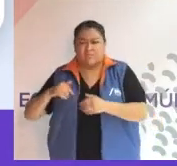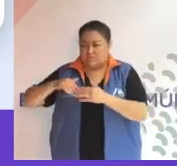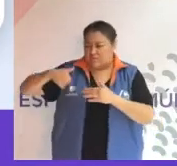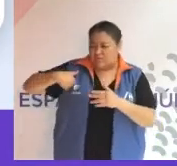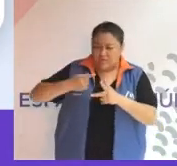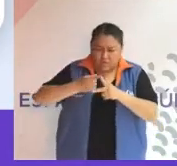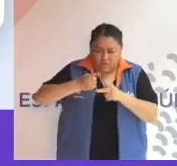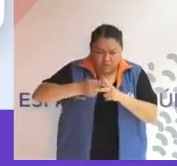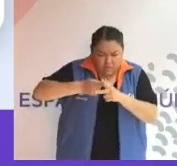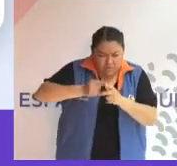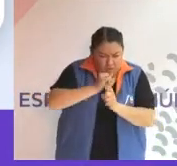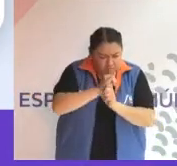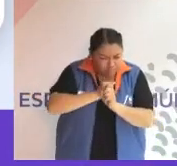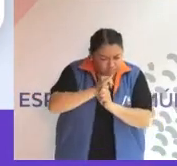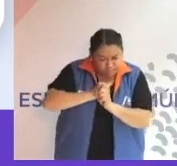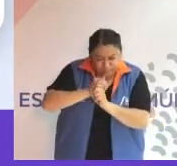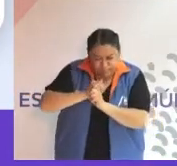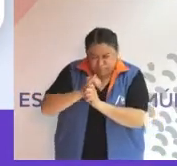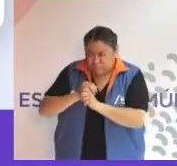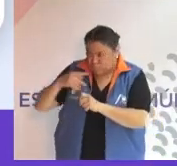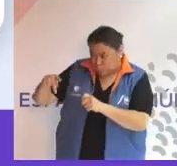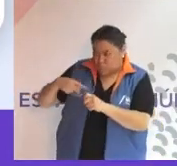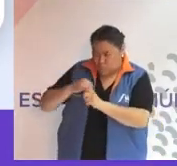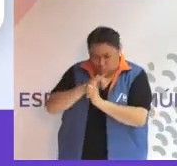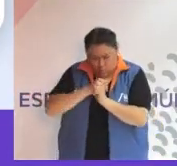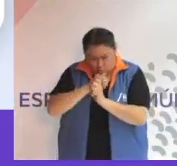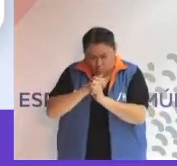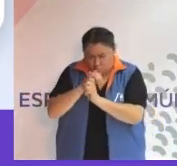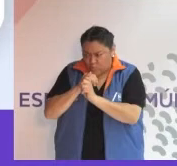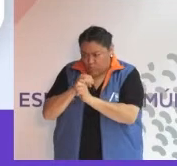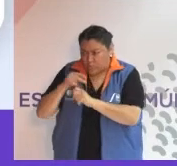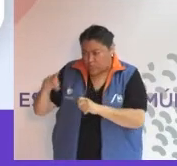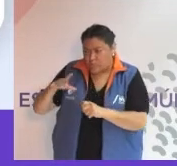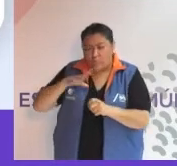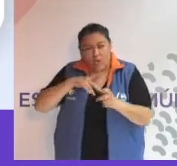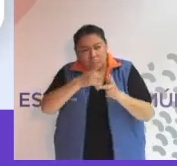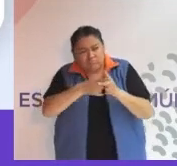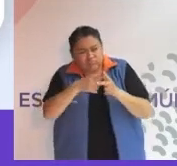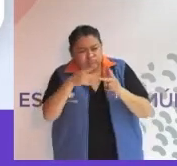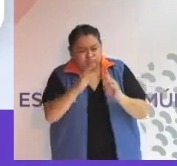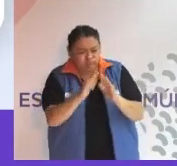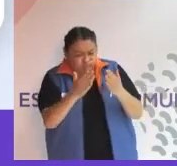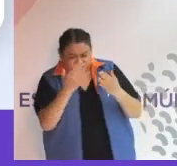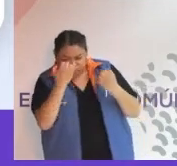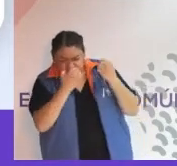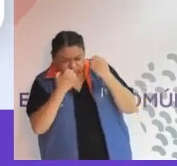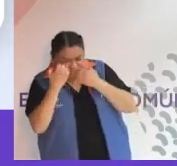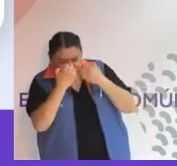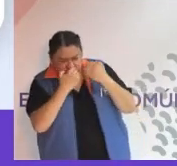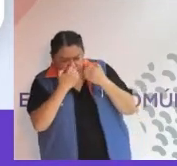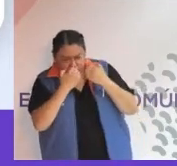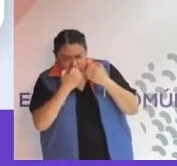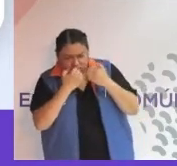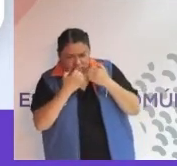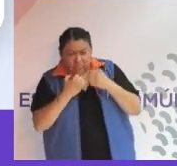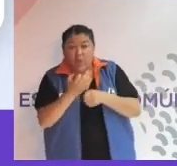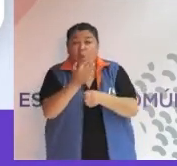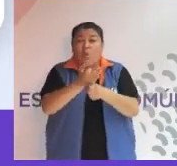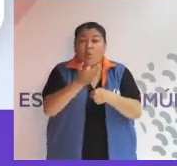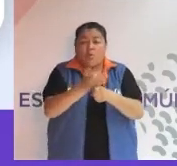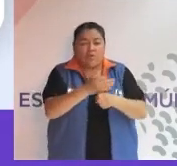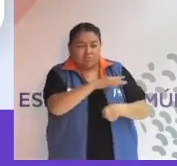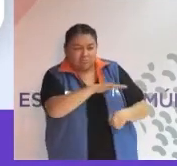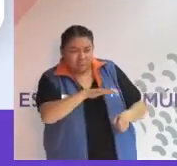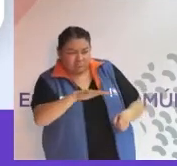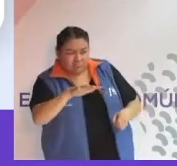recientes, a toda esta información que ustedes obtienen y analizan, ¿cuál es el estado actual